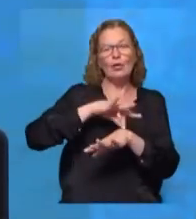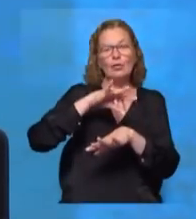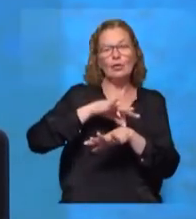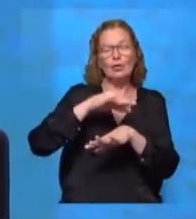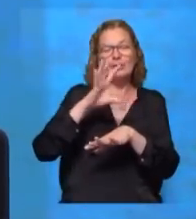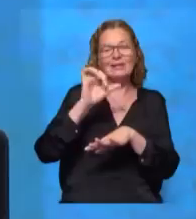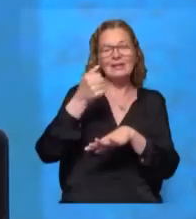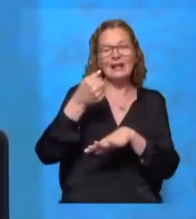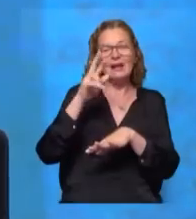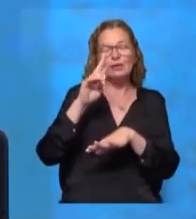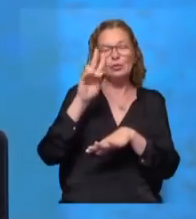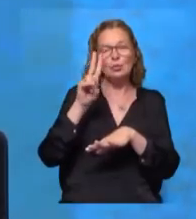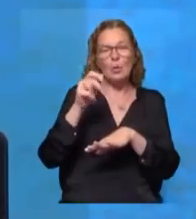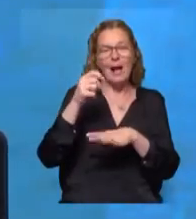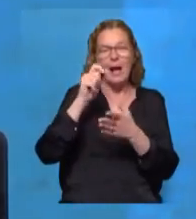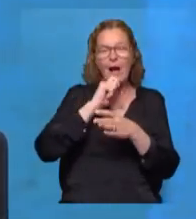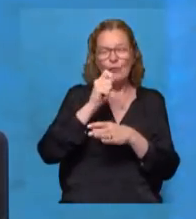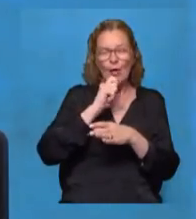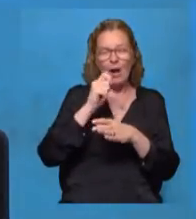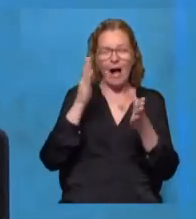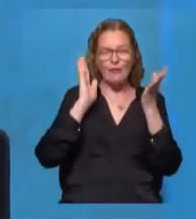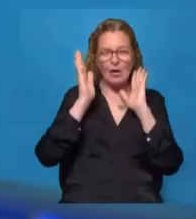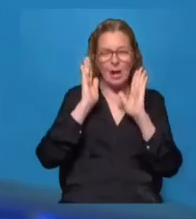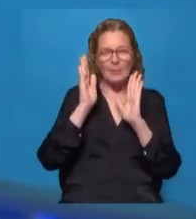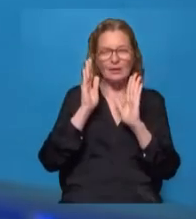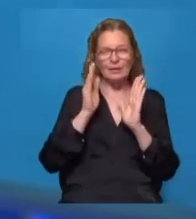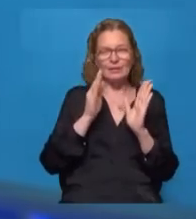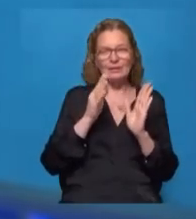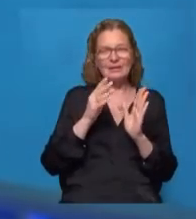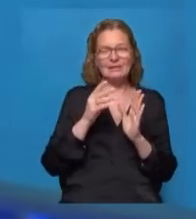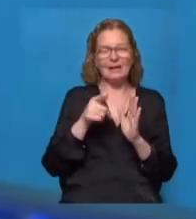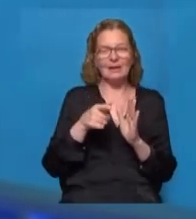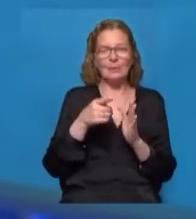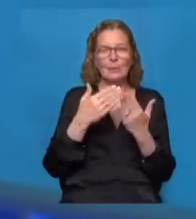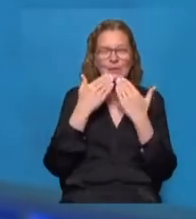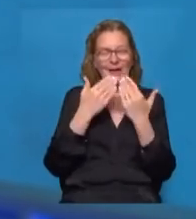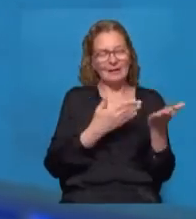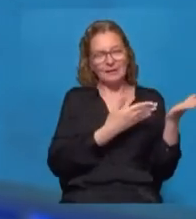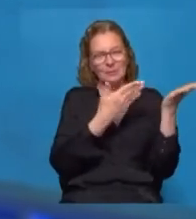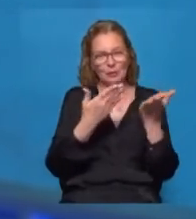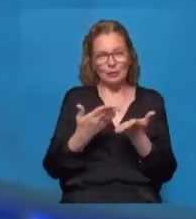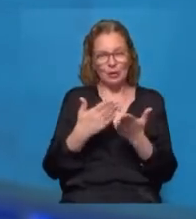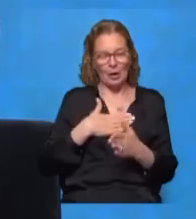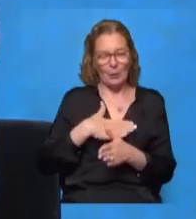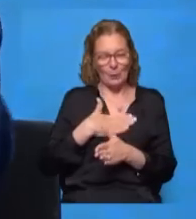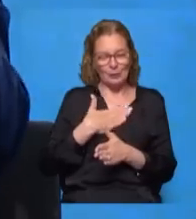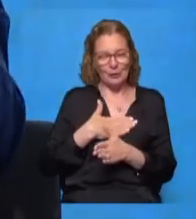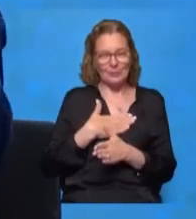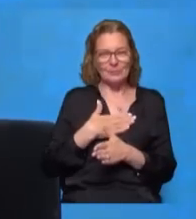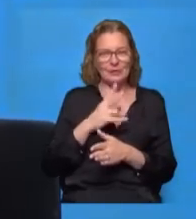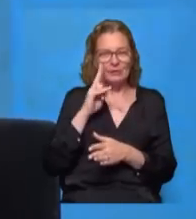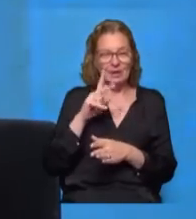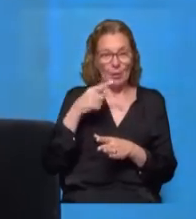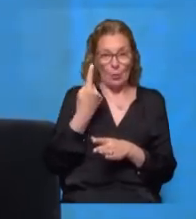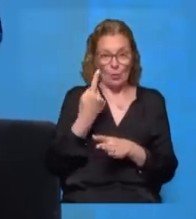sartu abogado periodista escritor buir es un gusto recibirte l Cómo andas bienvenido muy Muchas gracias yo esty encantado Bueno ahí veíamos uno de